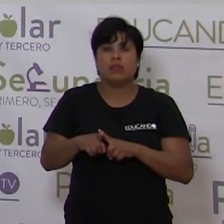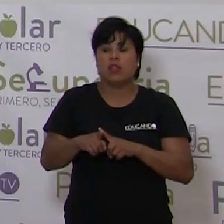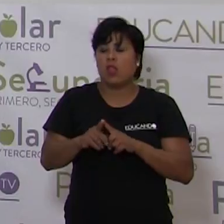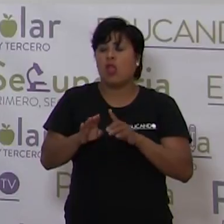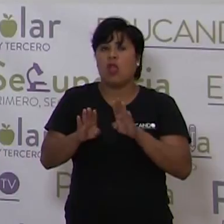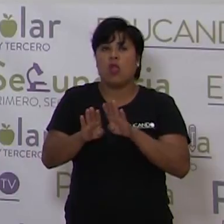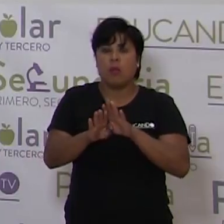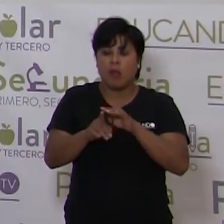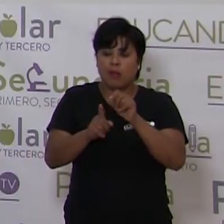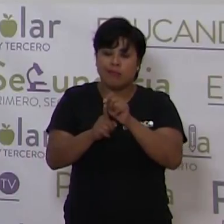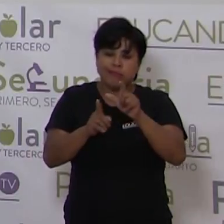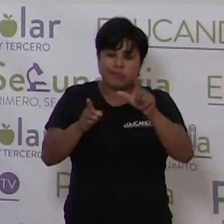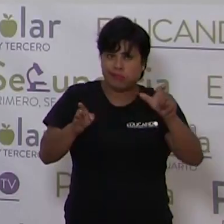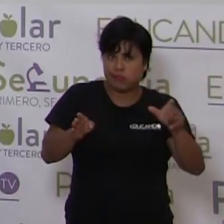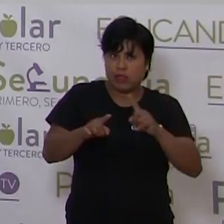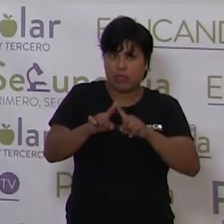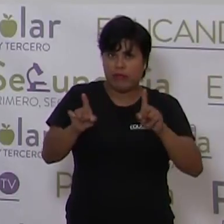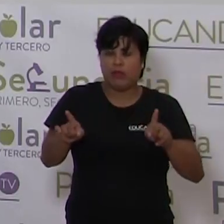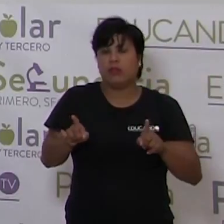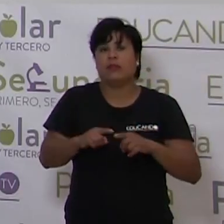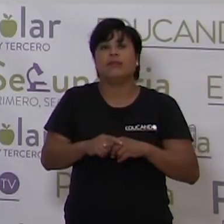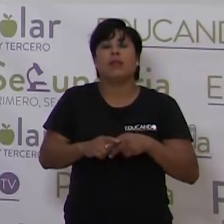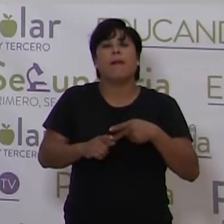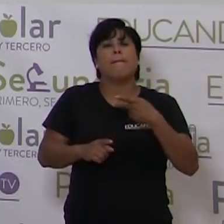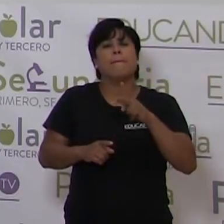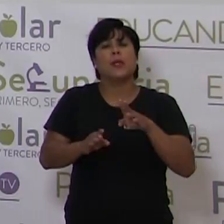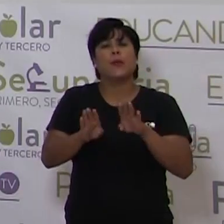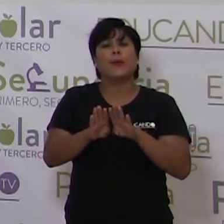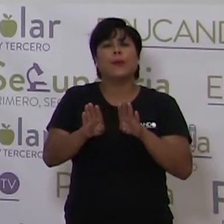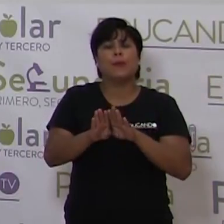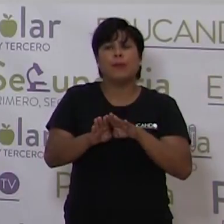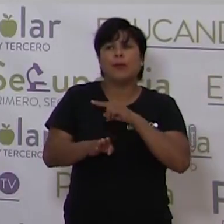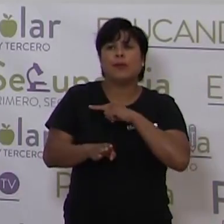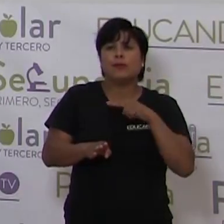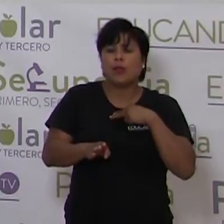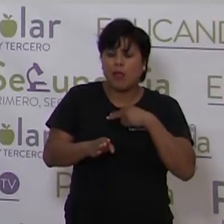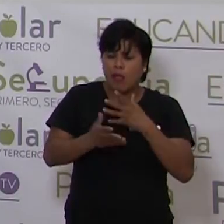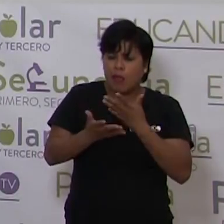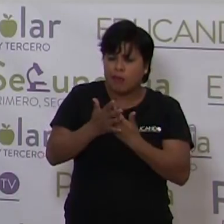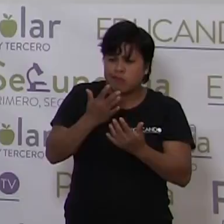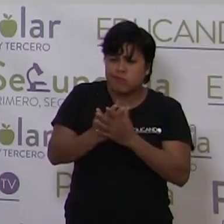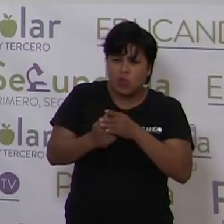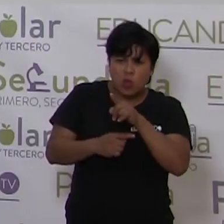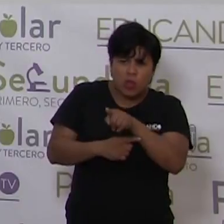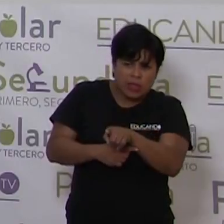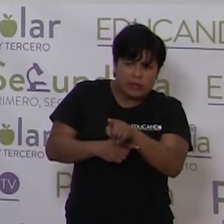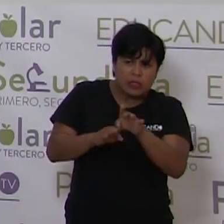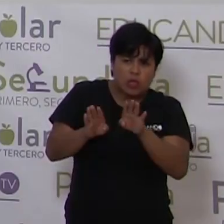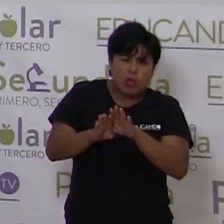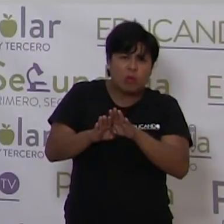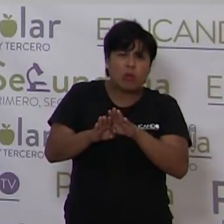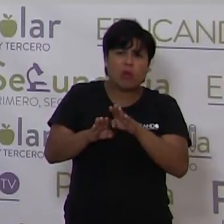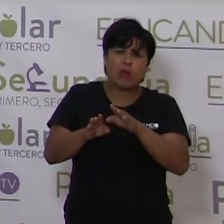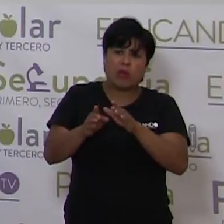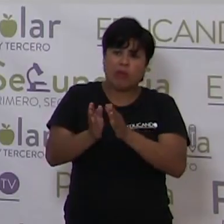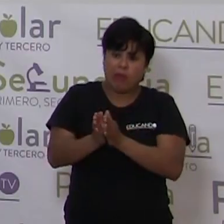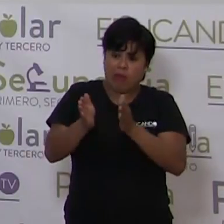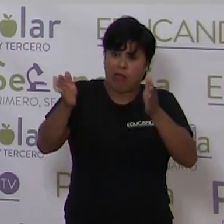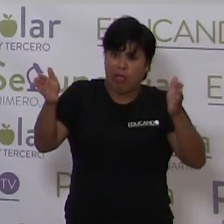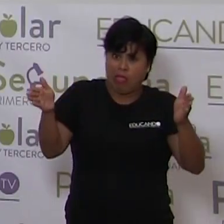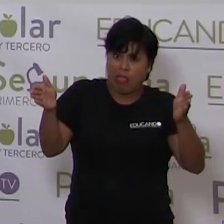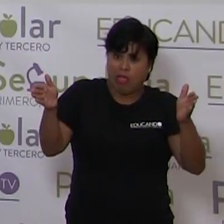proporciones. Ahora, ¿pero cómo? ¿Cómo es que diseñan estas partes tan grandes y